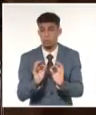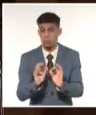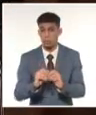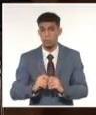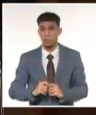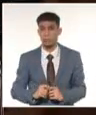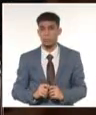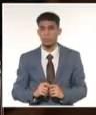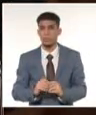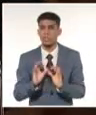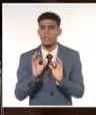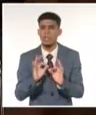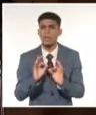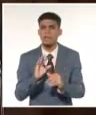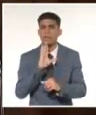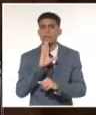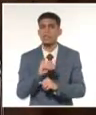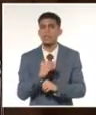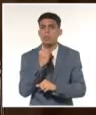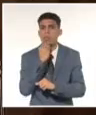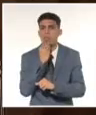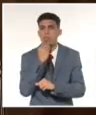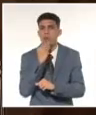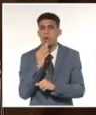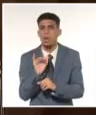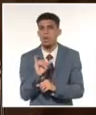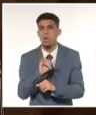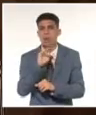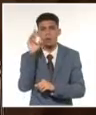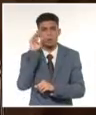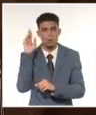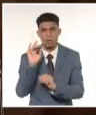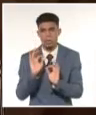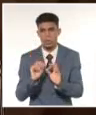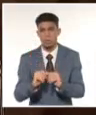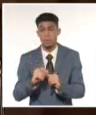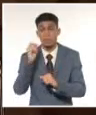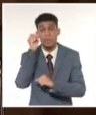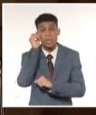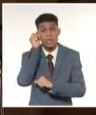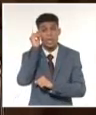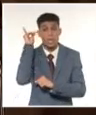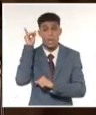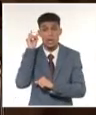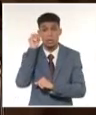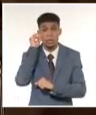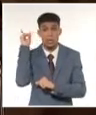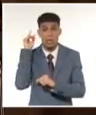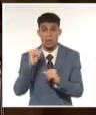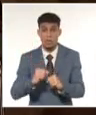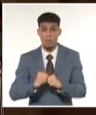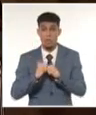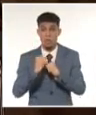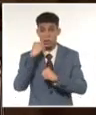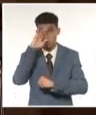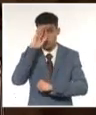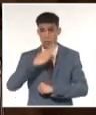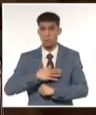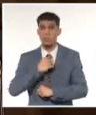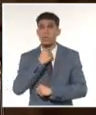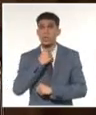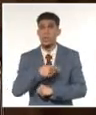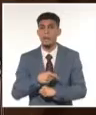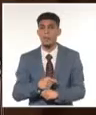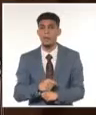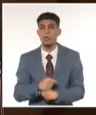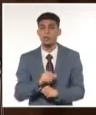se habla mucho sobre la posibilidad de ese homenaje. La idea de esa justa reverencia afloró otra vez, por ejemplo, durante el